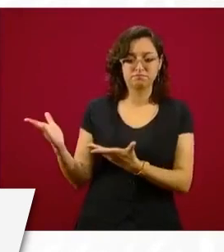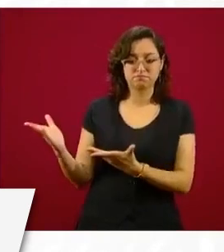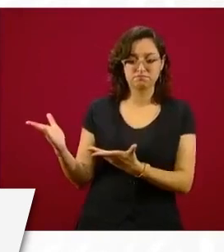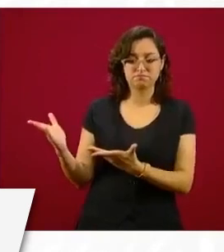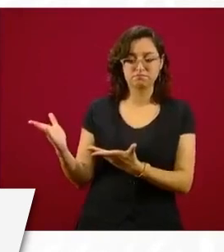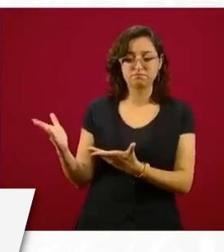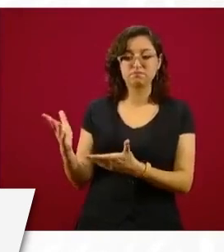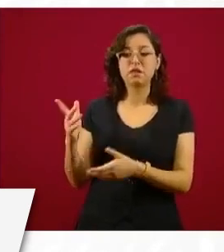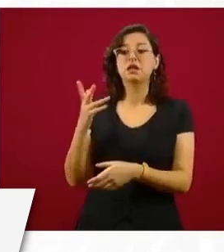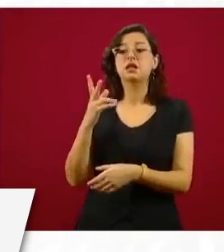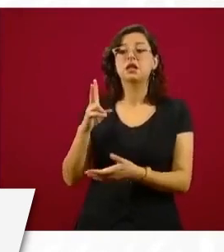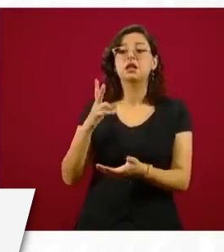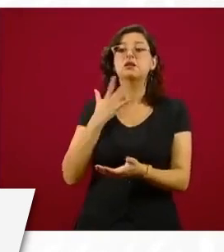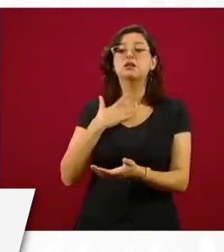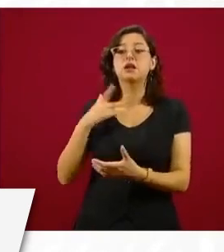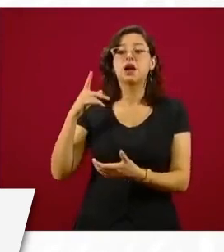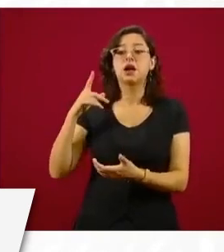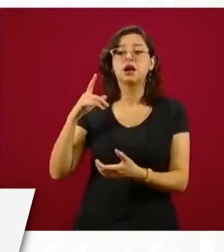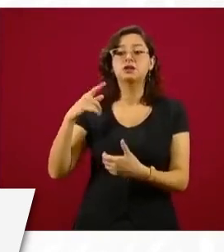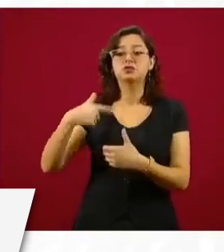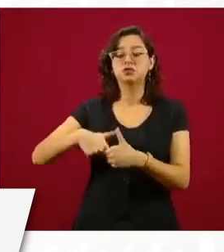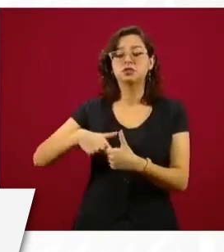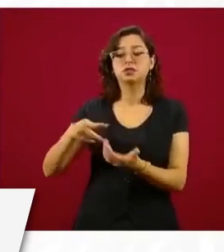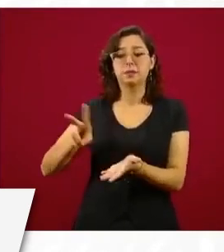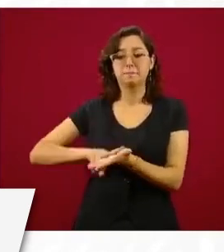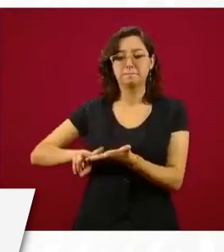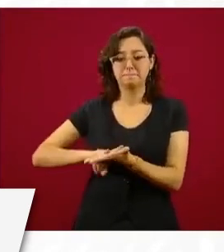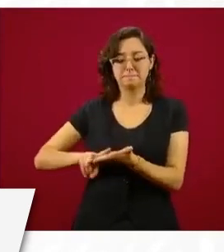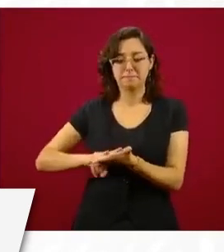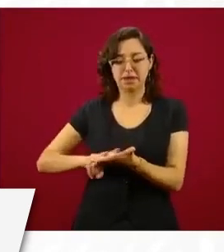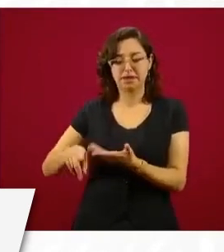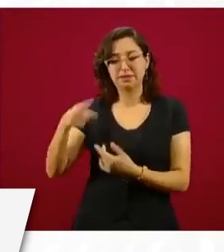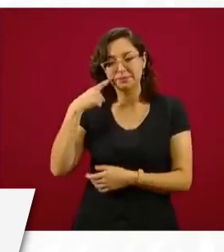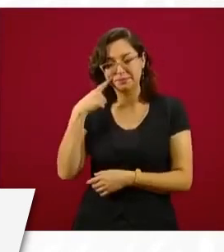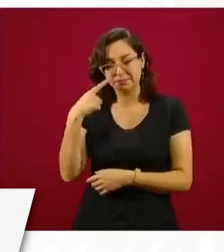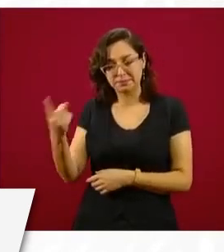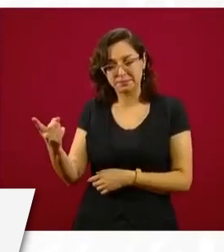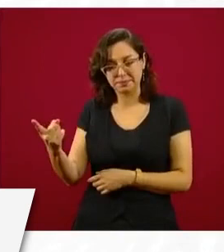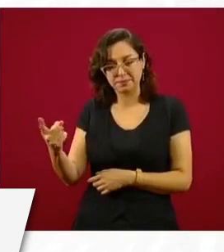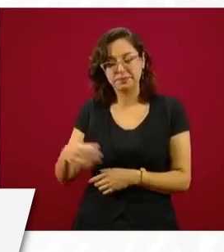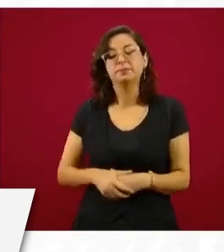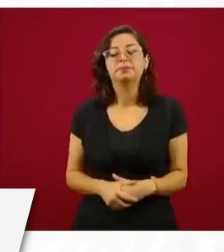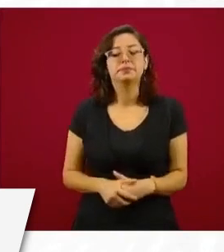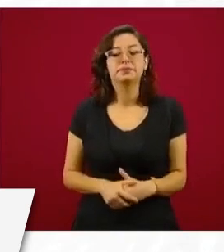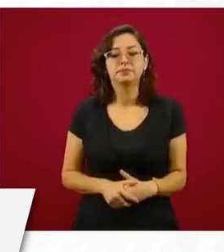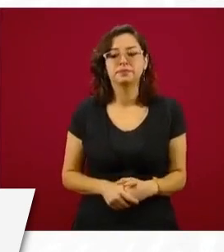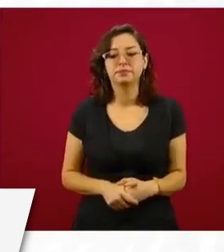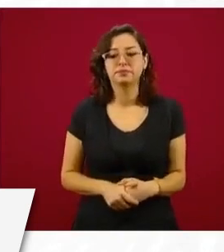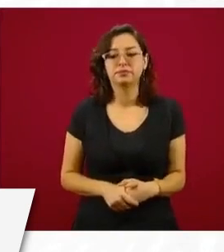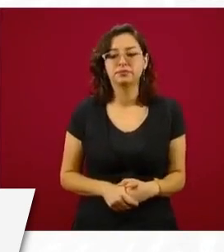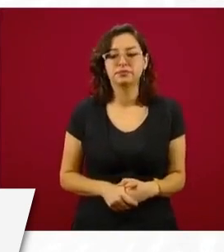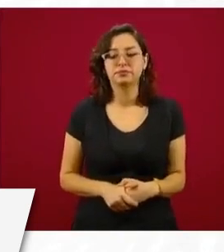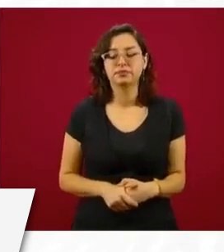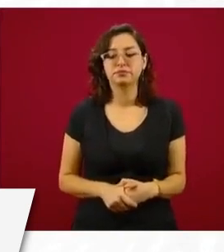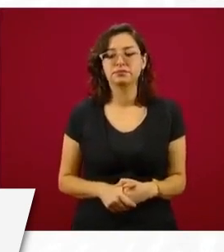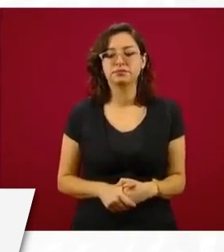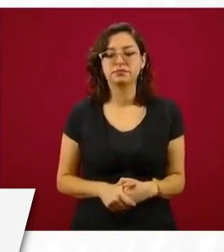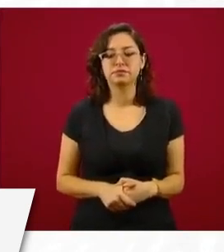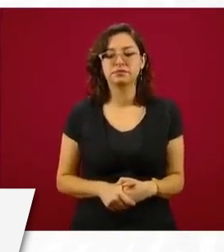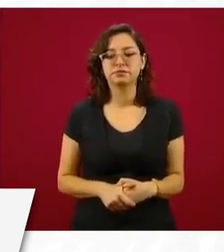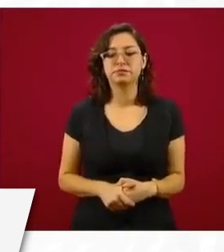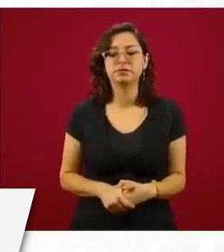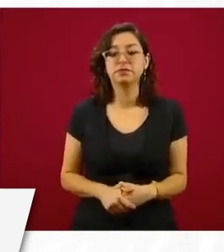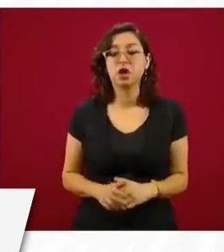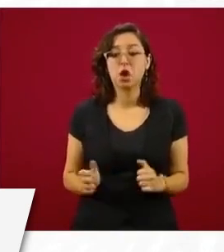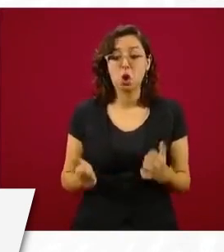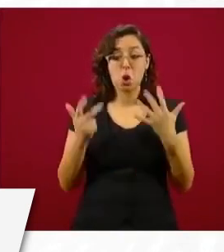la gasolina regular, tenemos quién es el que da más caro, el más pasado de rosca en cada una de las 8